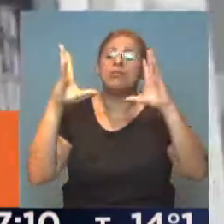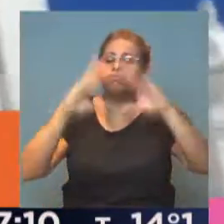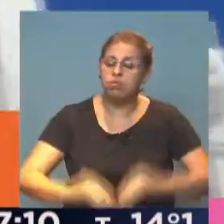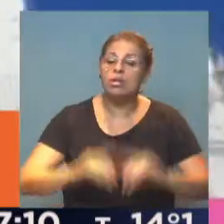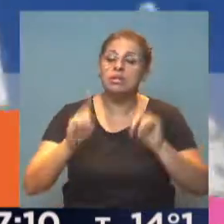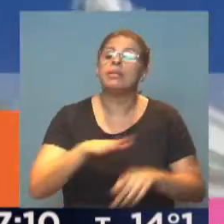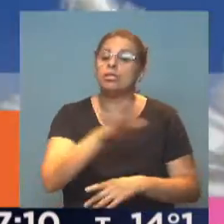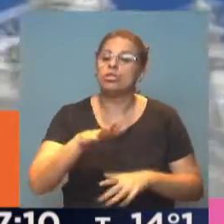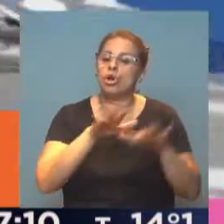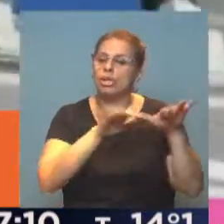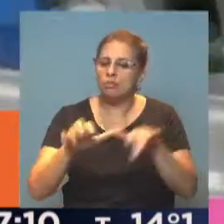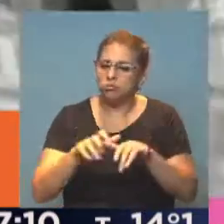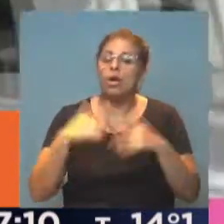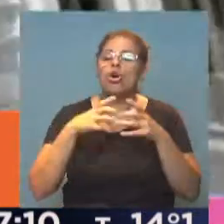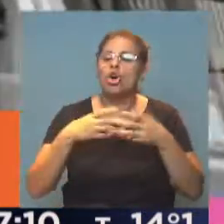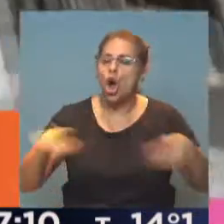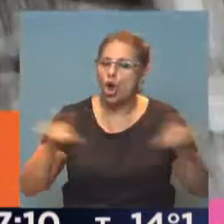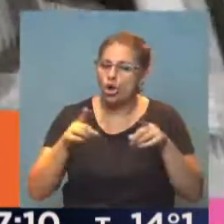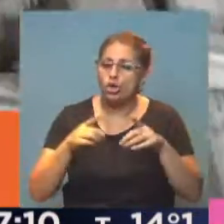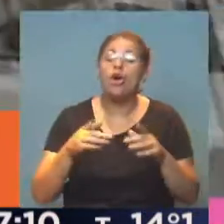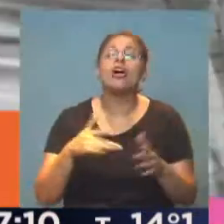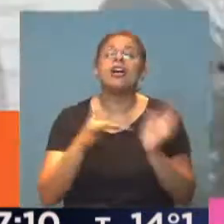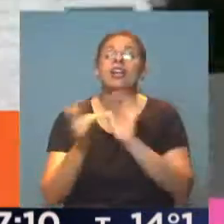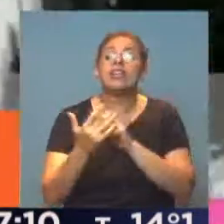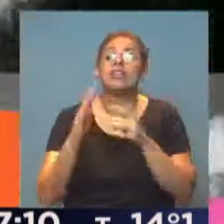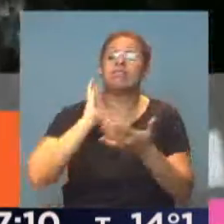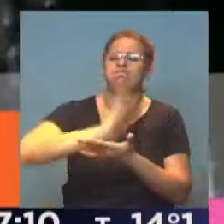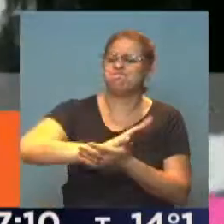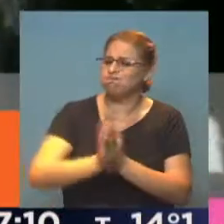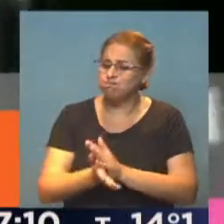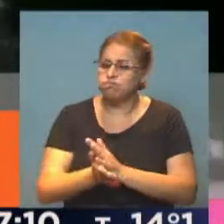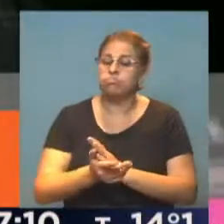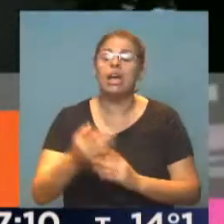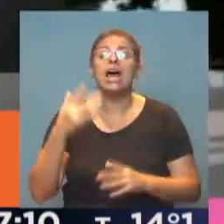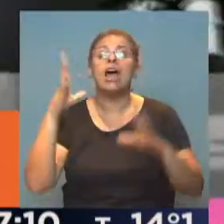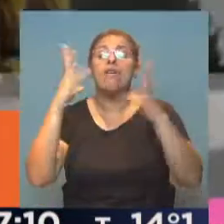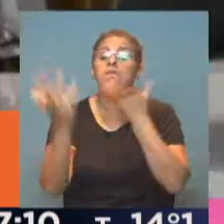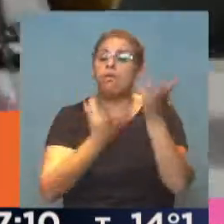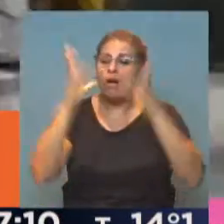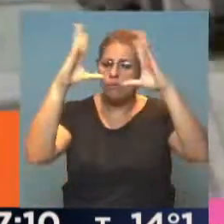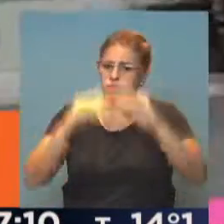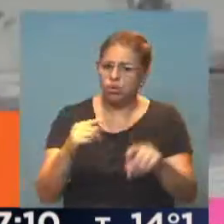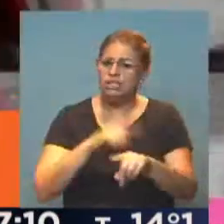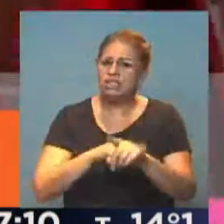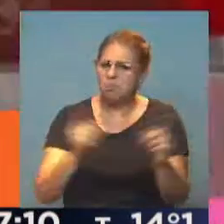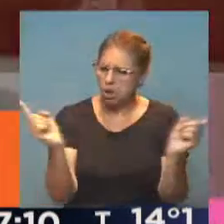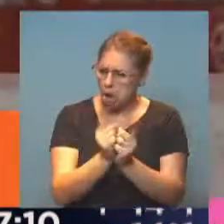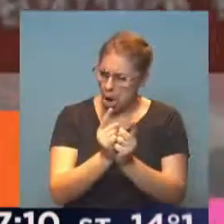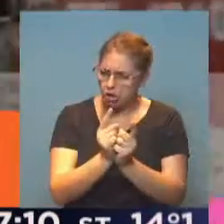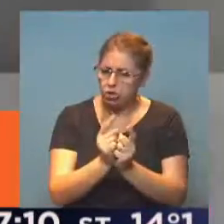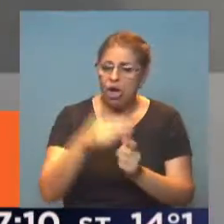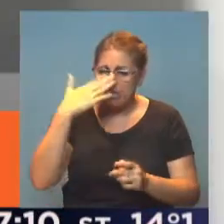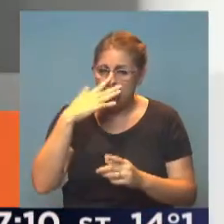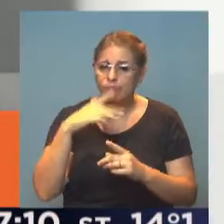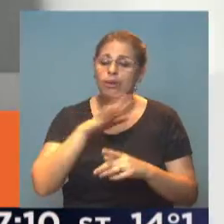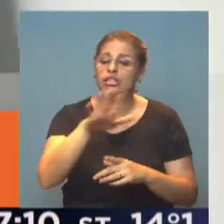coro donde está el órgano. La destrucción fue total, dijo el intendente. Las llamas se apagaron en un corto plazo y luego se perimetró la